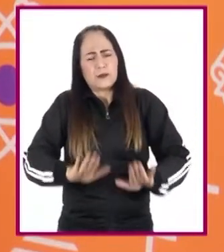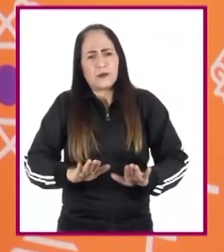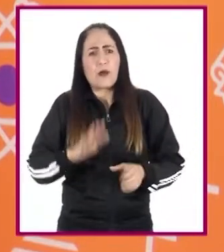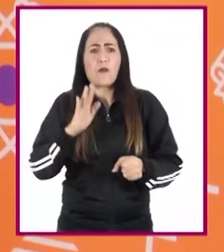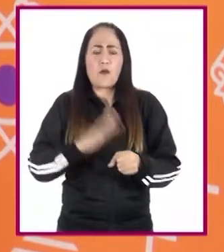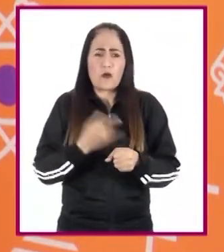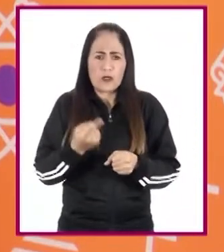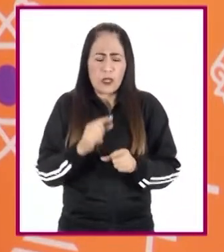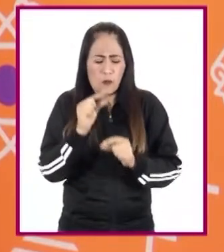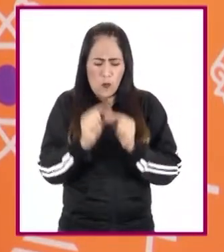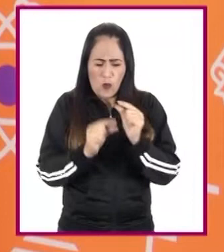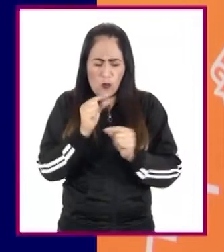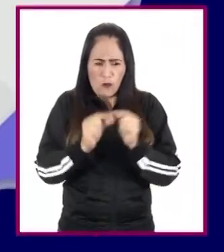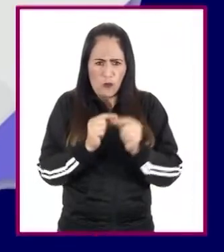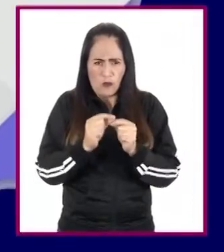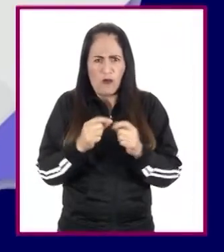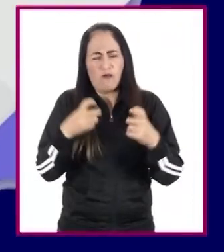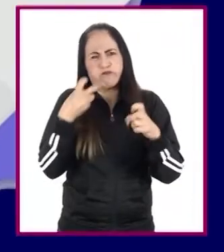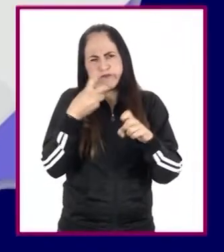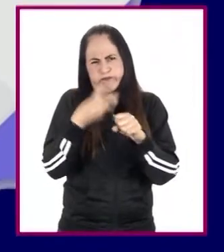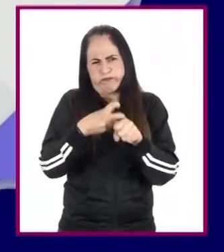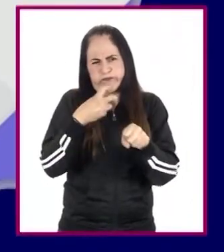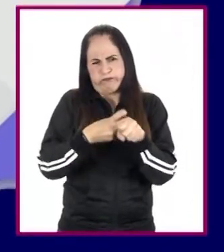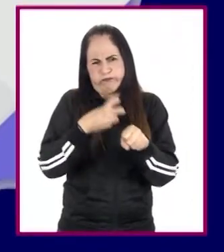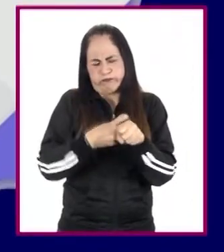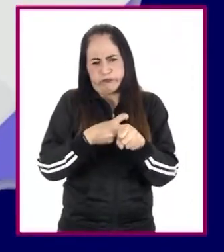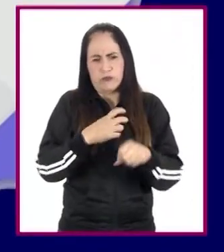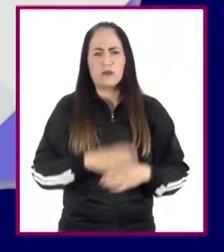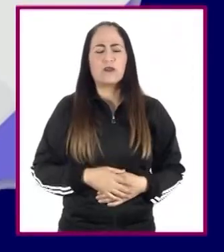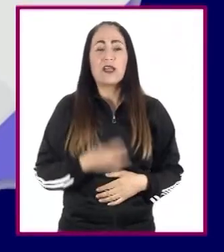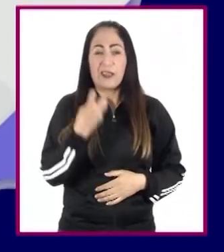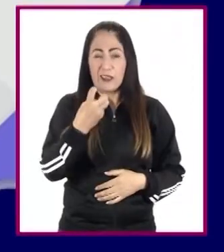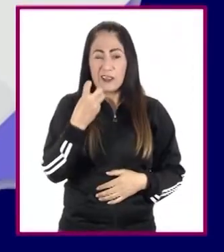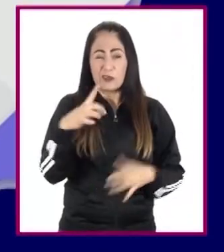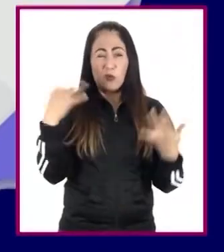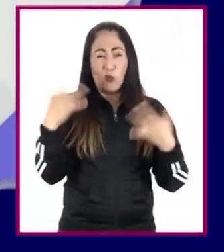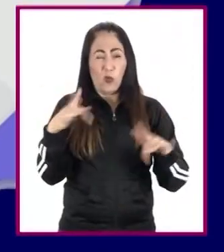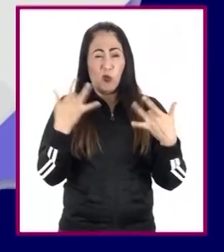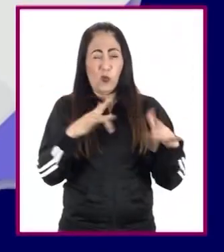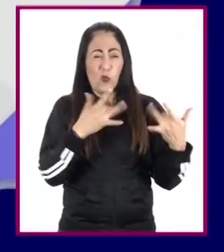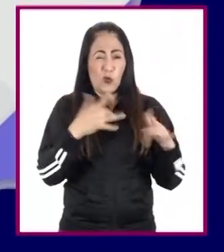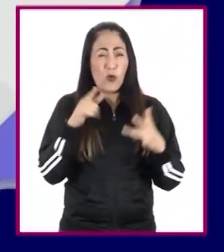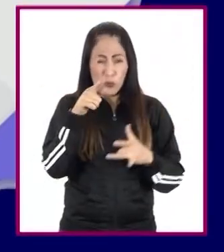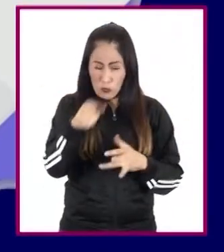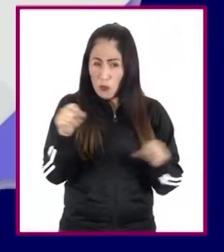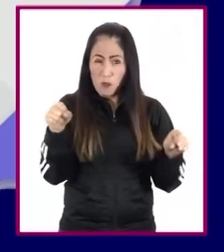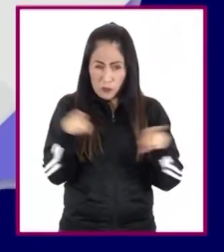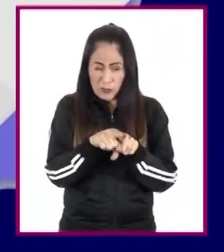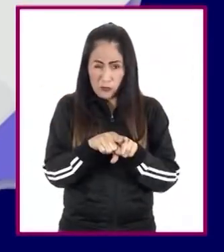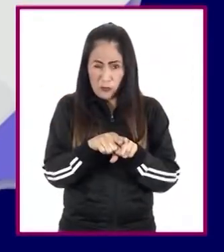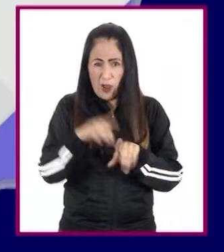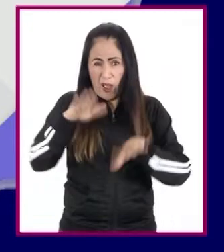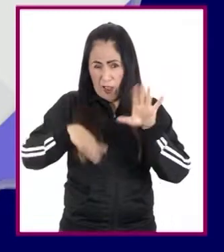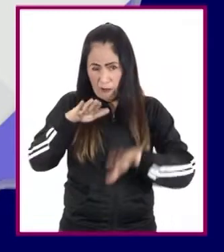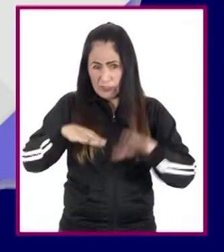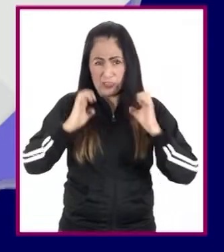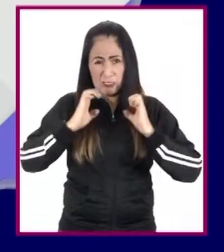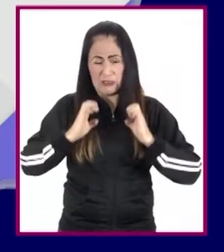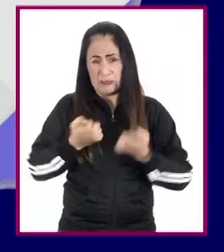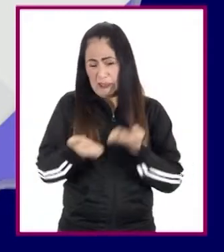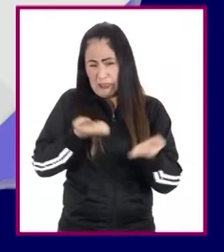que al irse formando se cristaliza. Esta es la causa del dolor. ¿Has sentido ese dolor muscular al realizar ejercicio